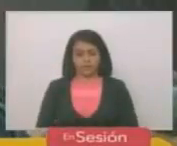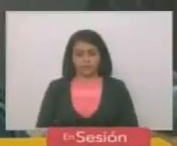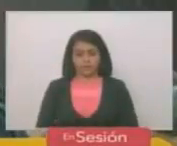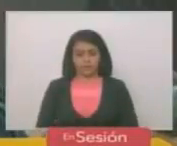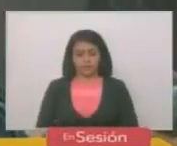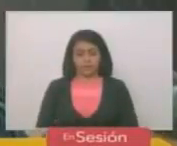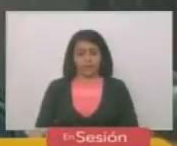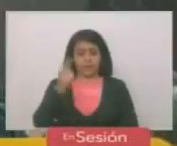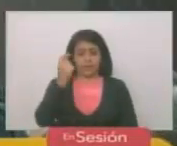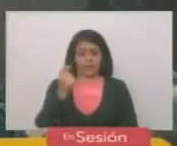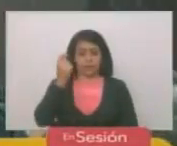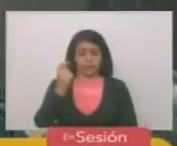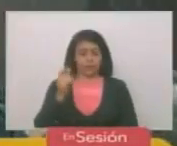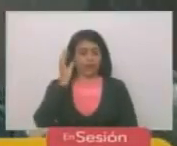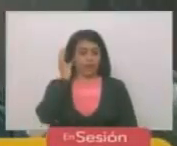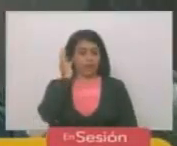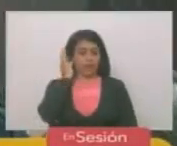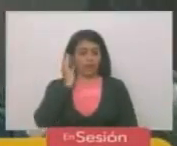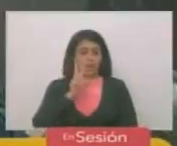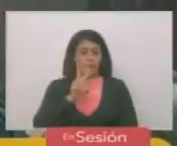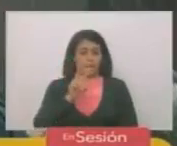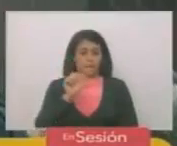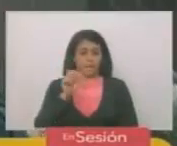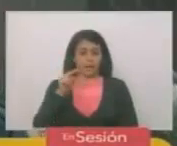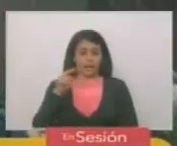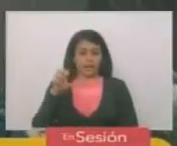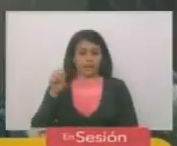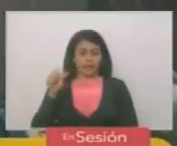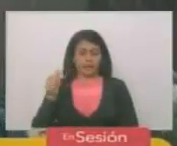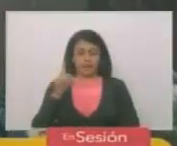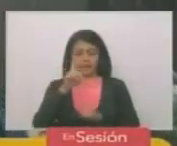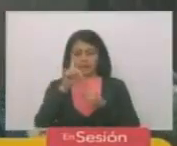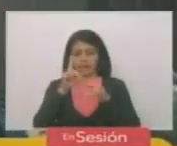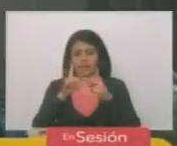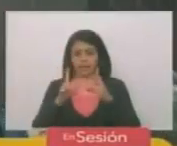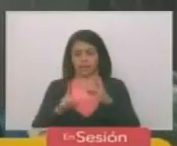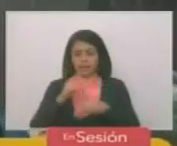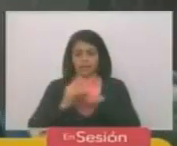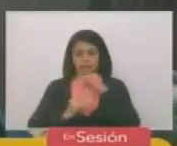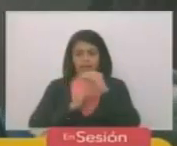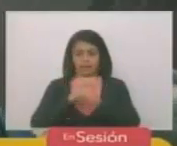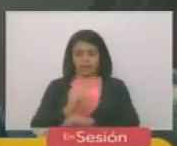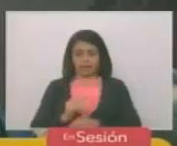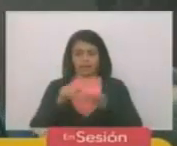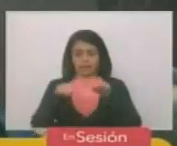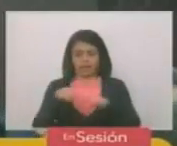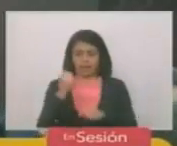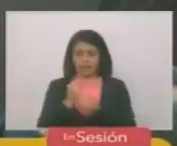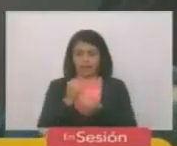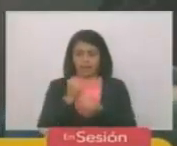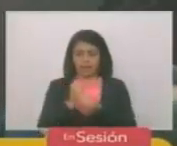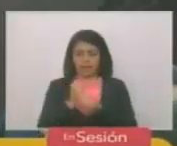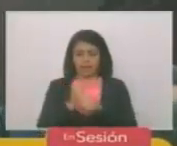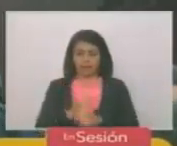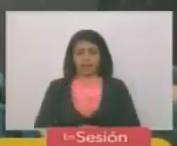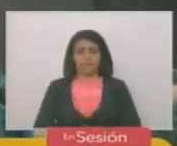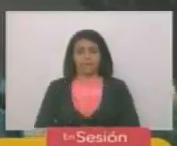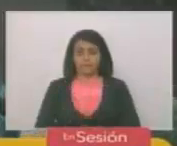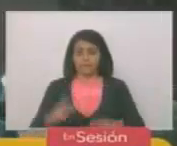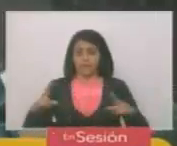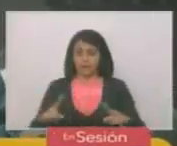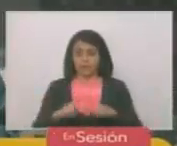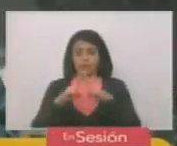la diputada Vanessa Montero abundó en detalle de lo que fue esta tarea y de este